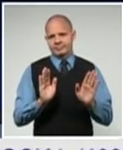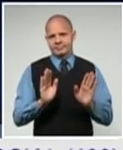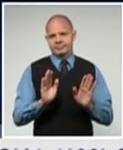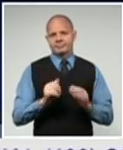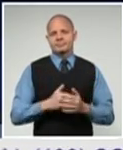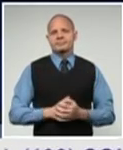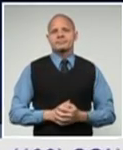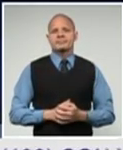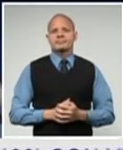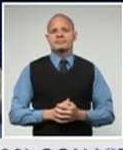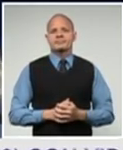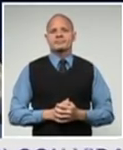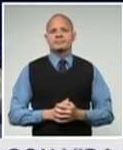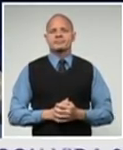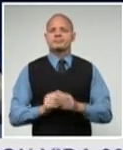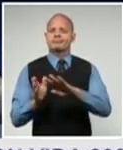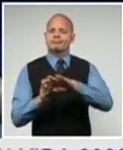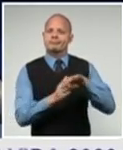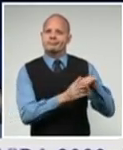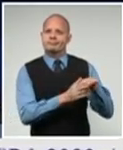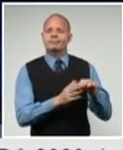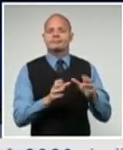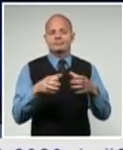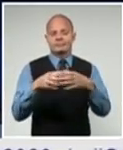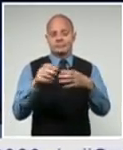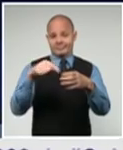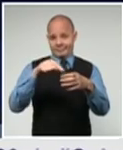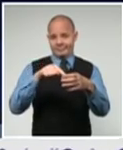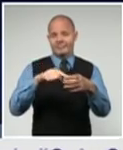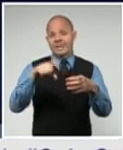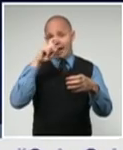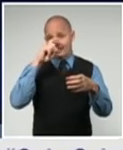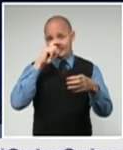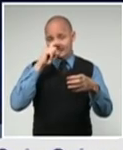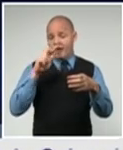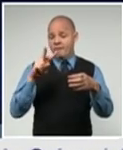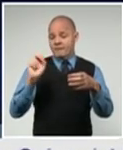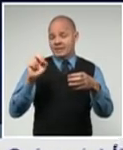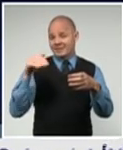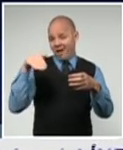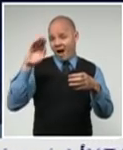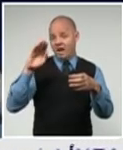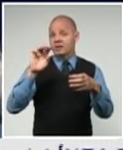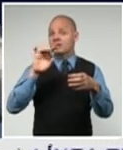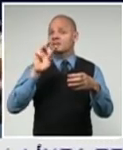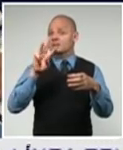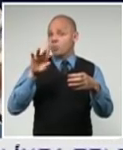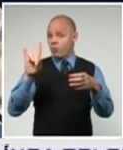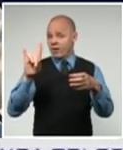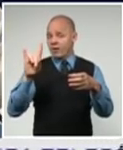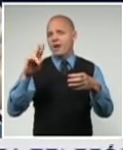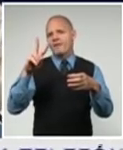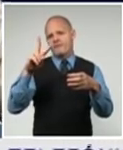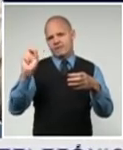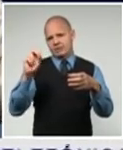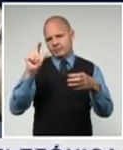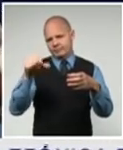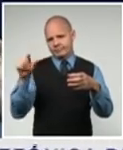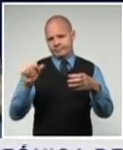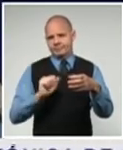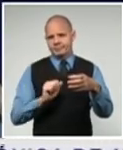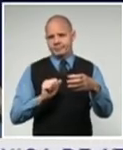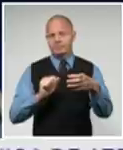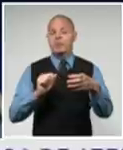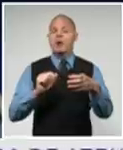85,8%. De 20 a 39 años se diagnosticaron 29 personas ayer, de